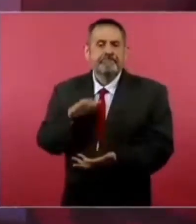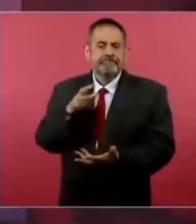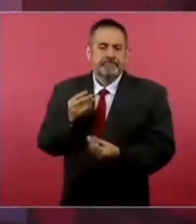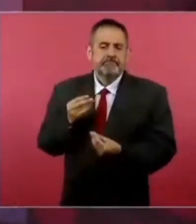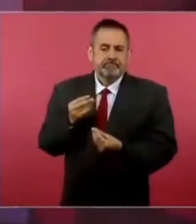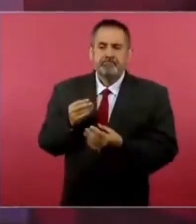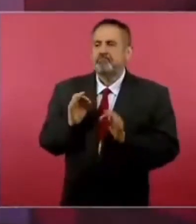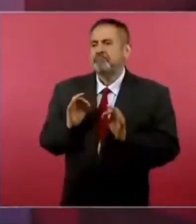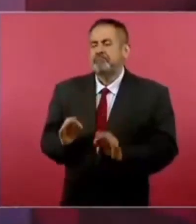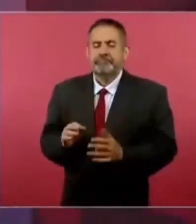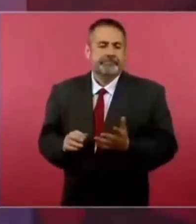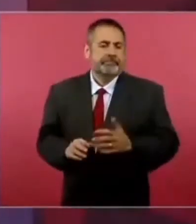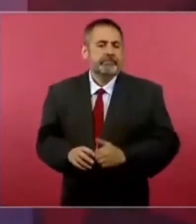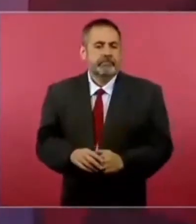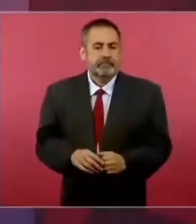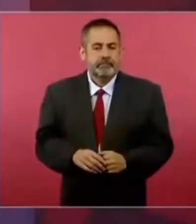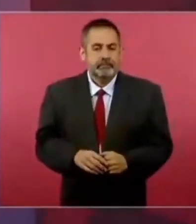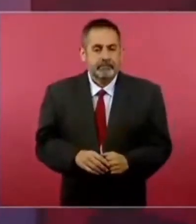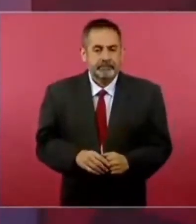Y así